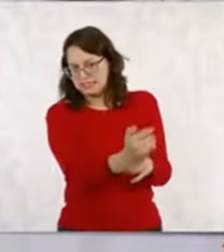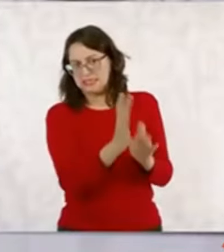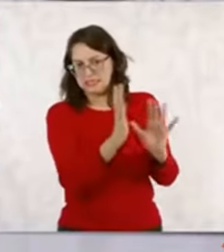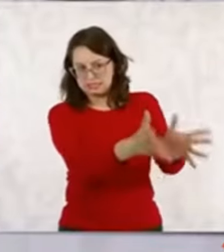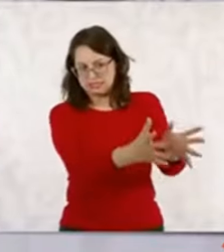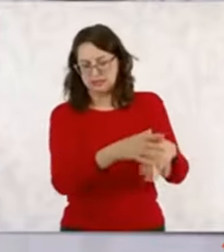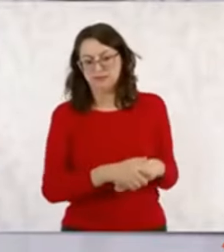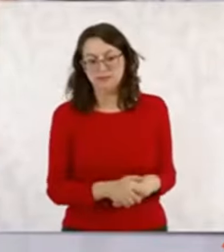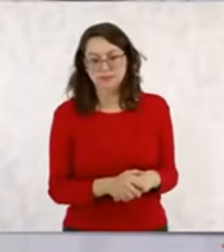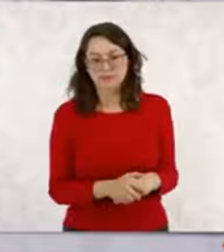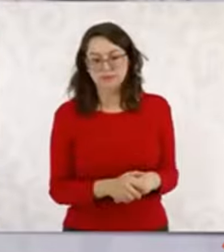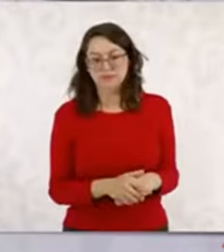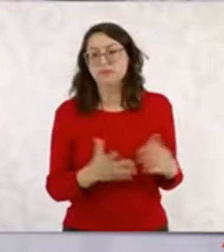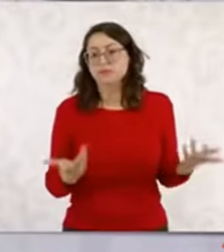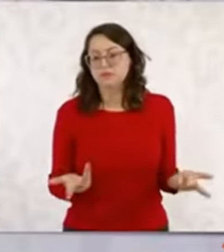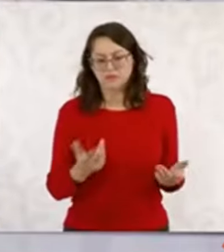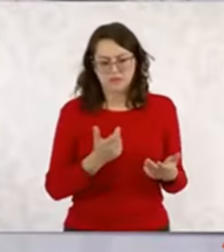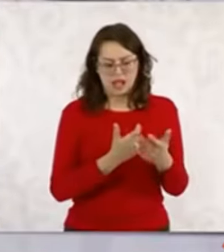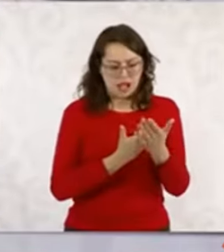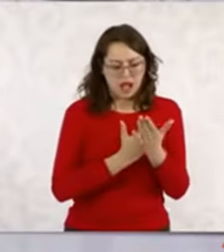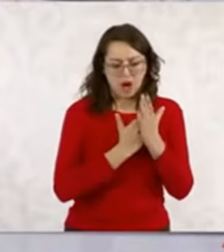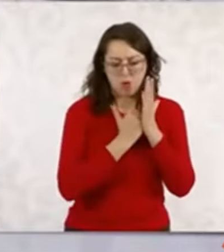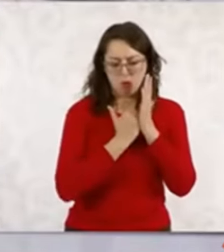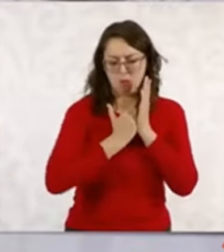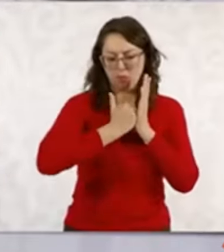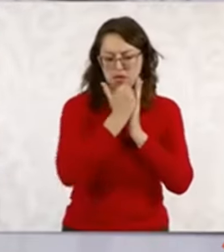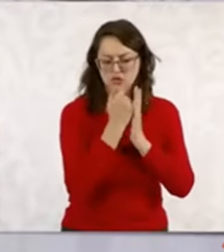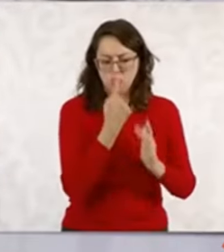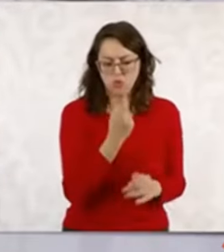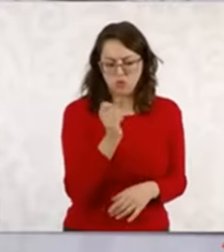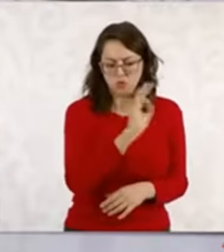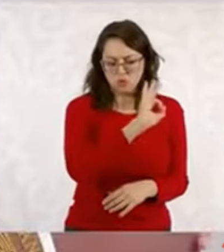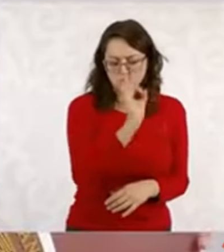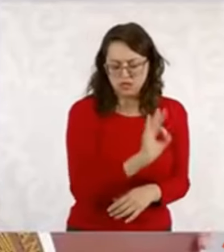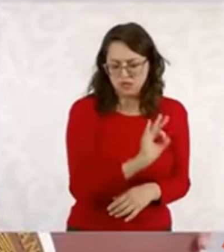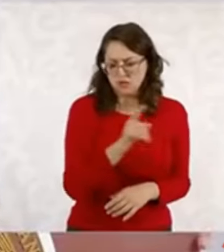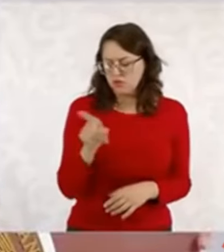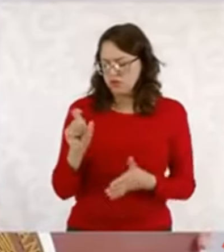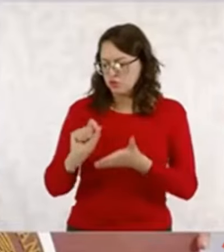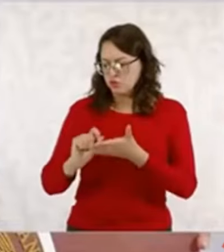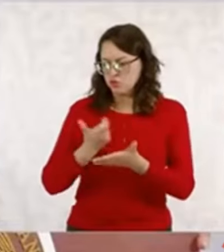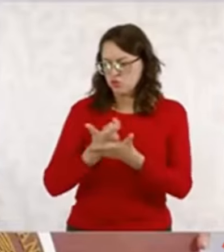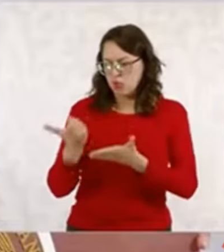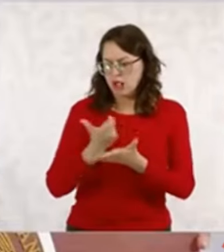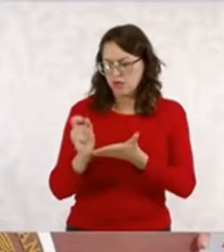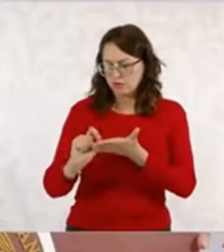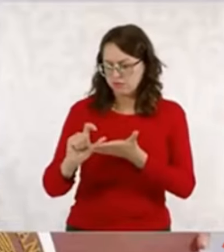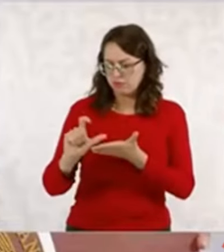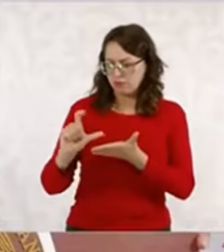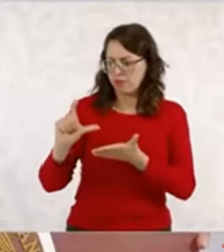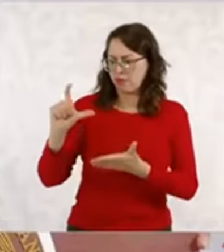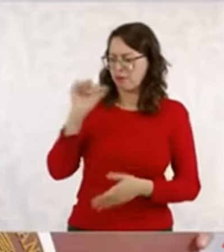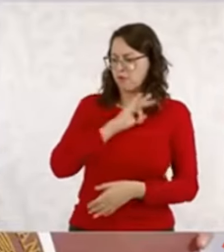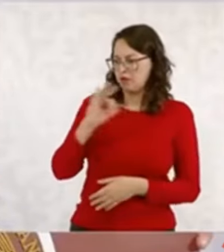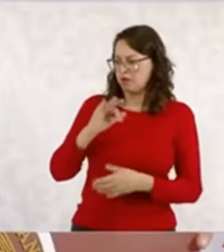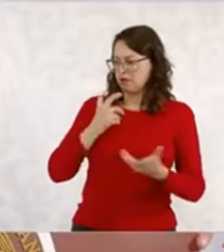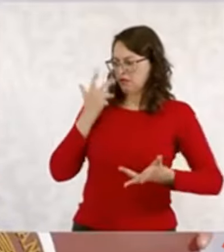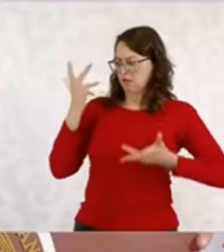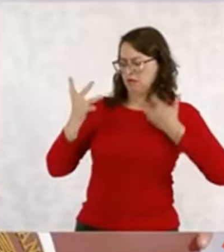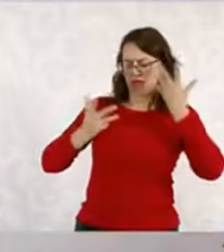Claro que nosotros queremos que haya mayor crecimiento económico y estamos trabajando para que así sea en el